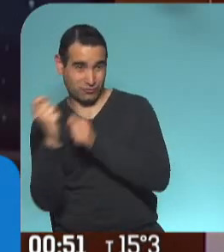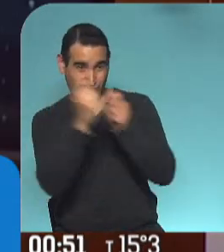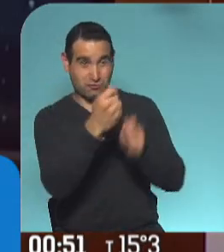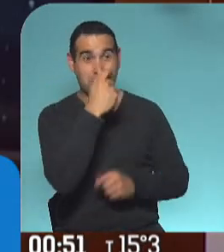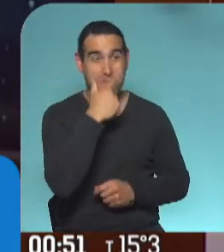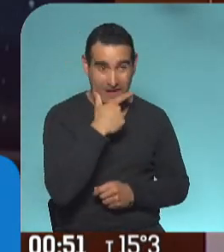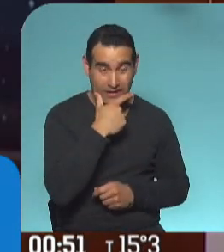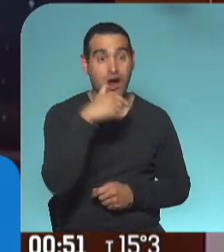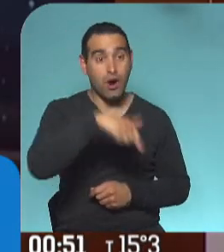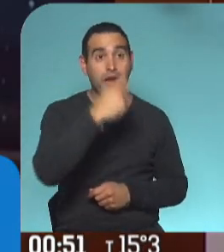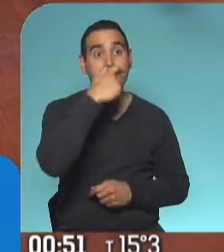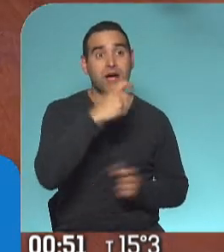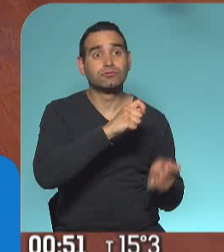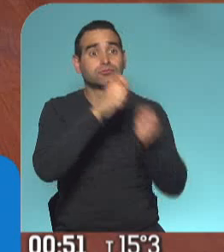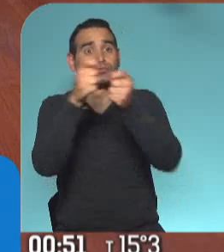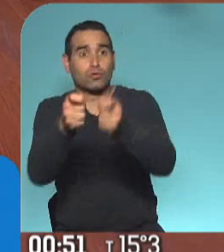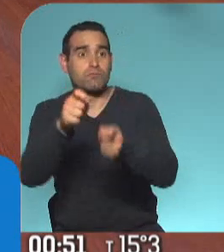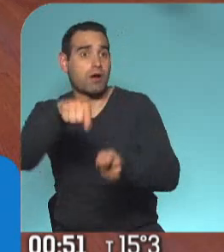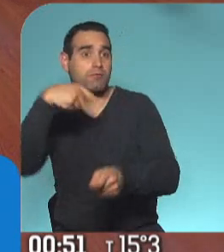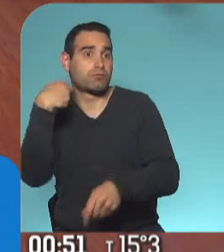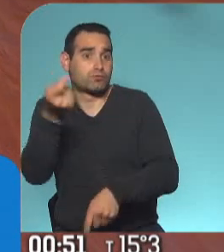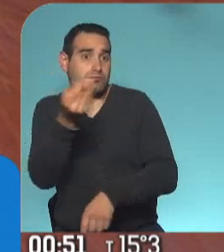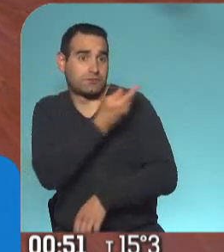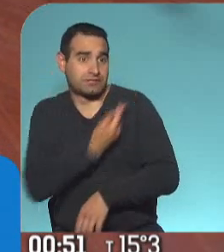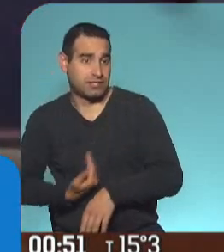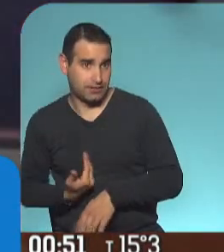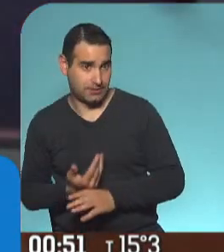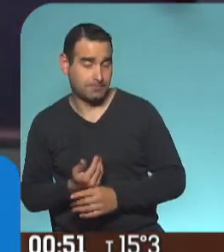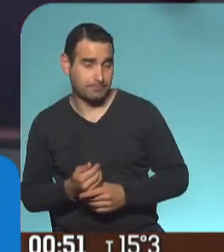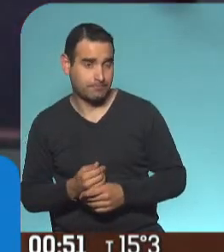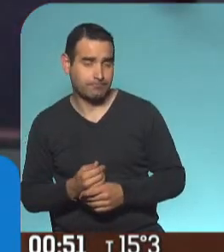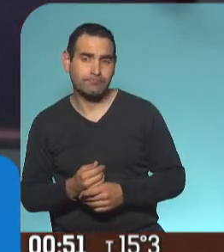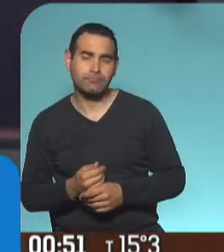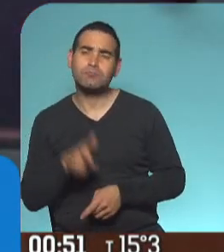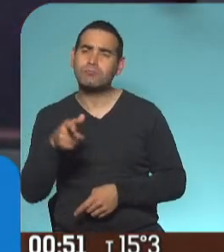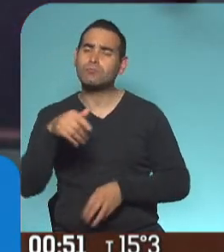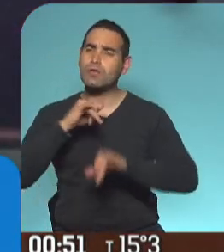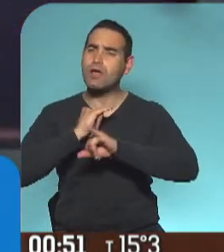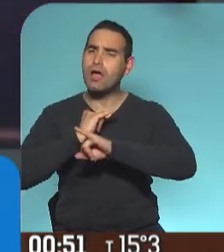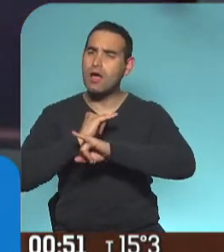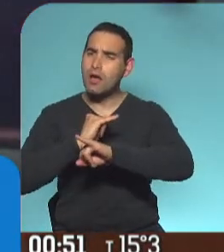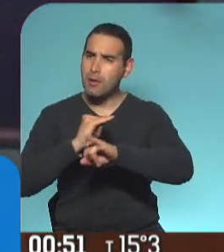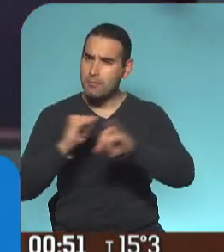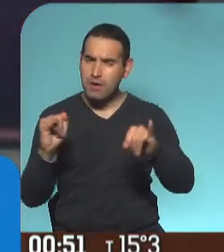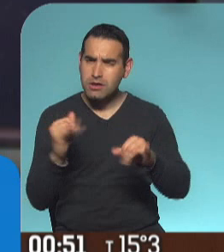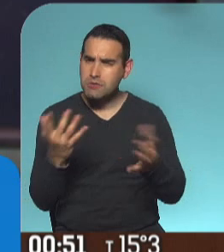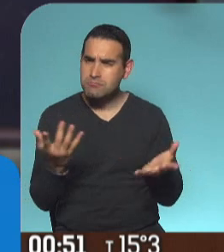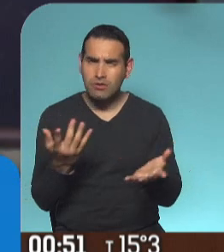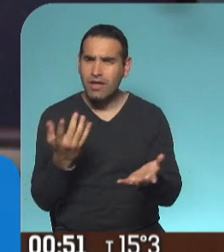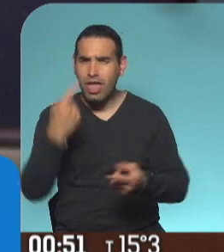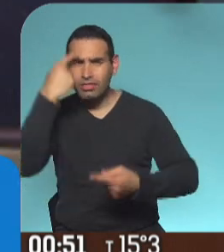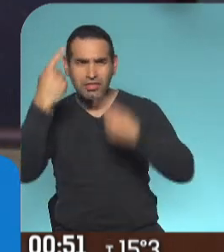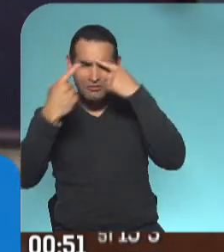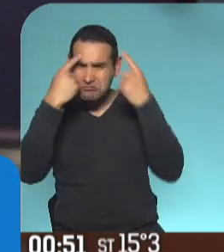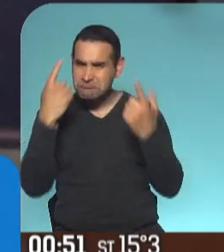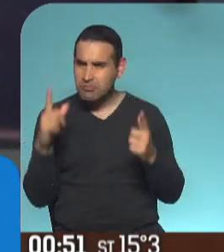dejará en herencia al próximo presidente es una campaña falta de ideas